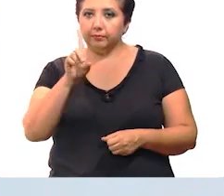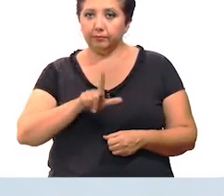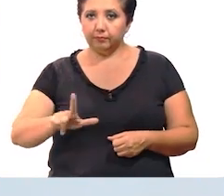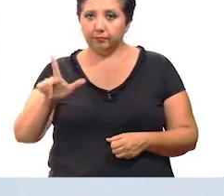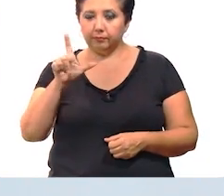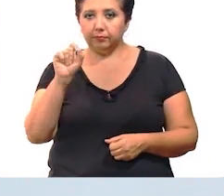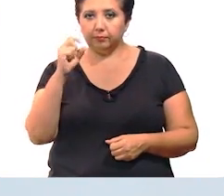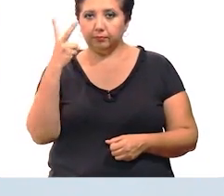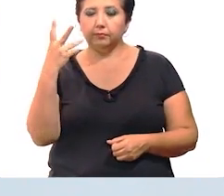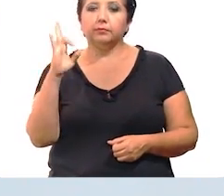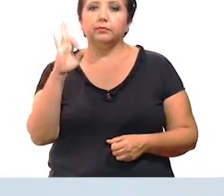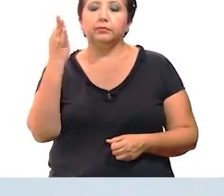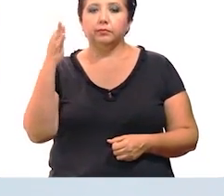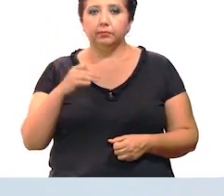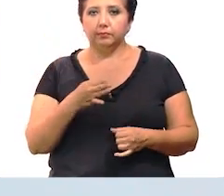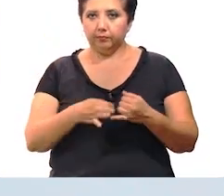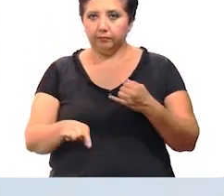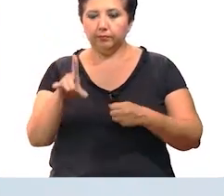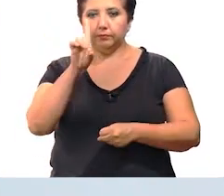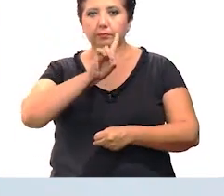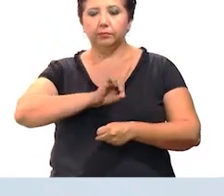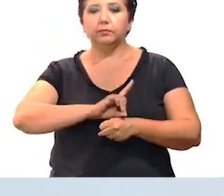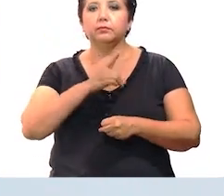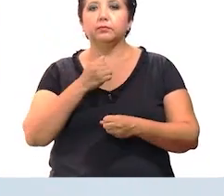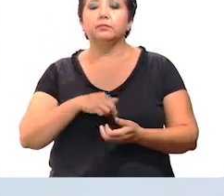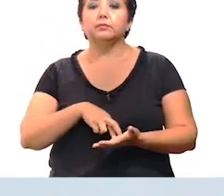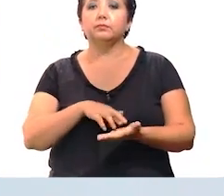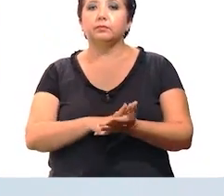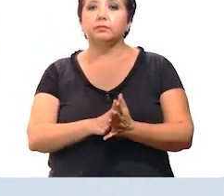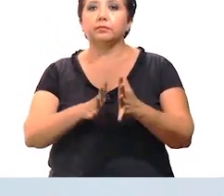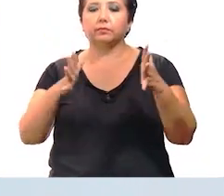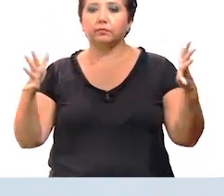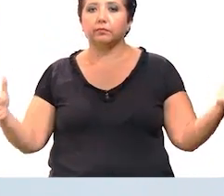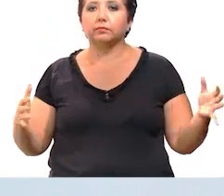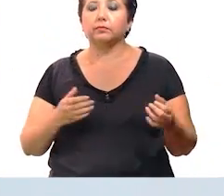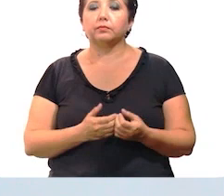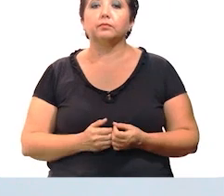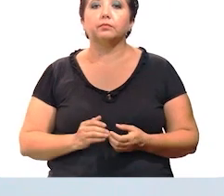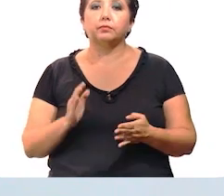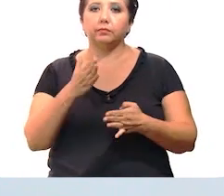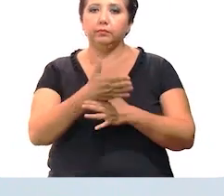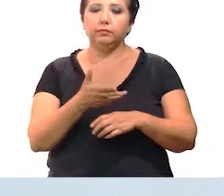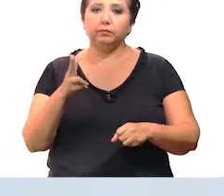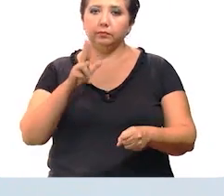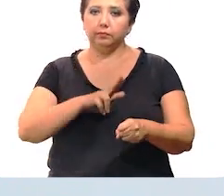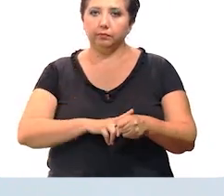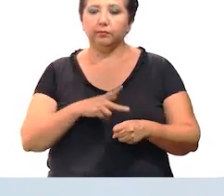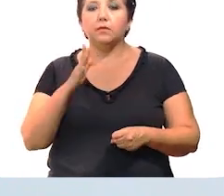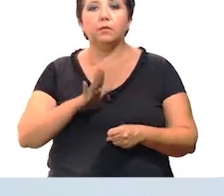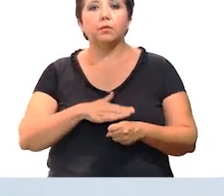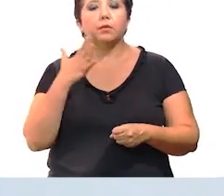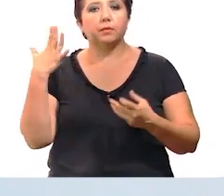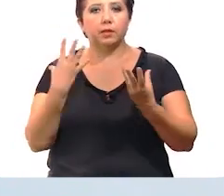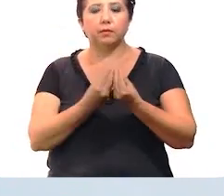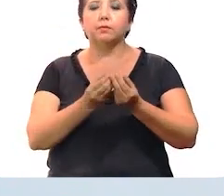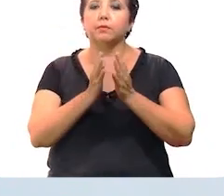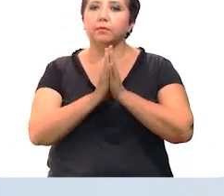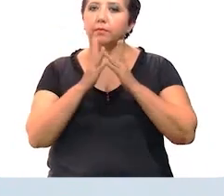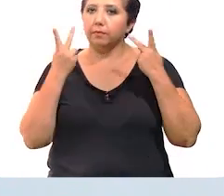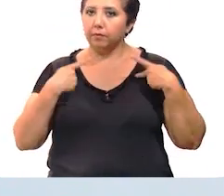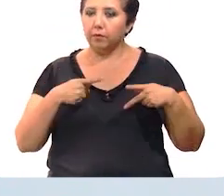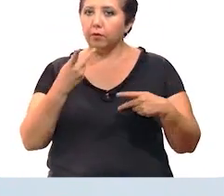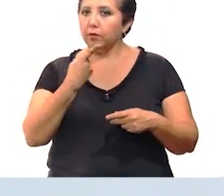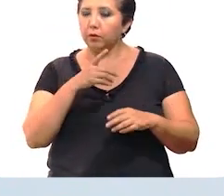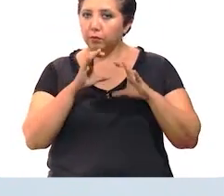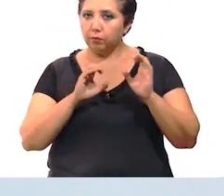de este lunes 22 de febrero. En los últimos días se ha registrado un incremento importante en los riesgos hospitalarios, por lo que pedimos a la población